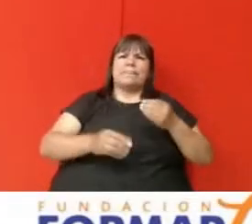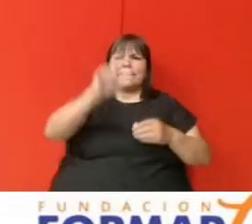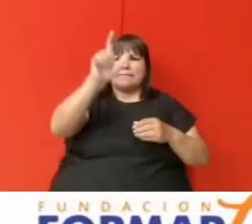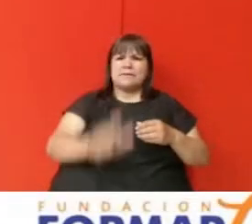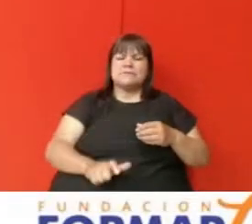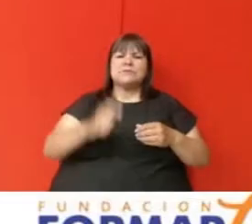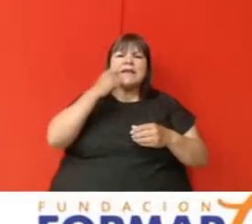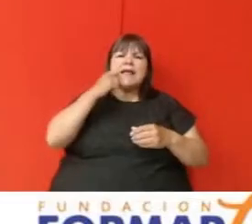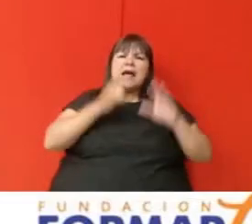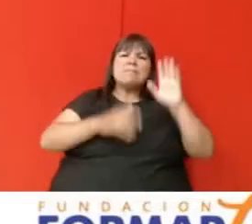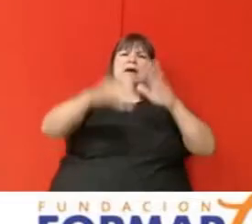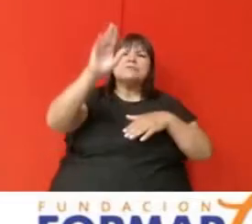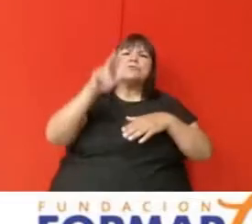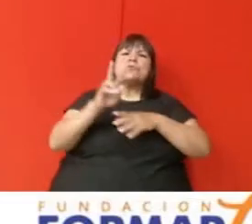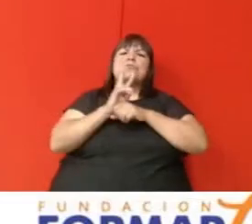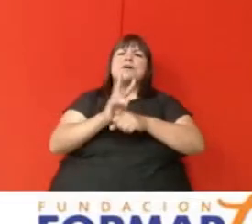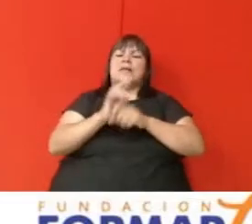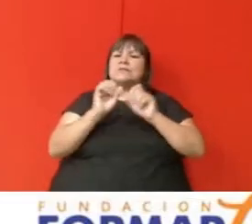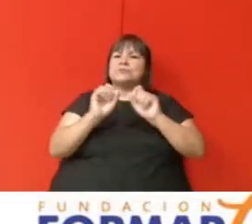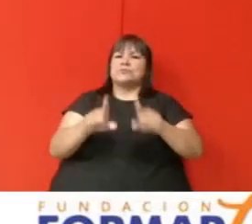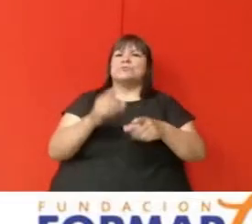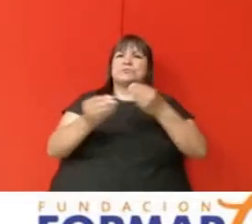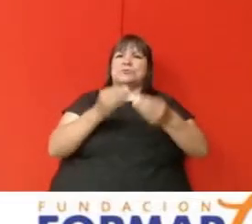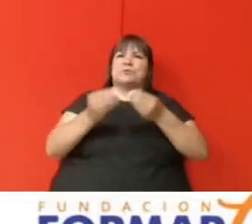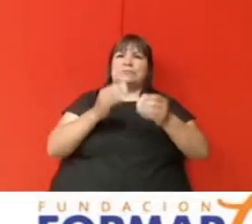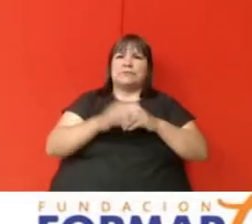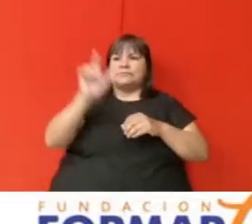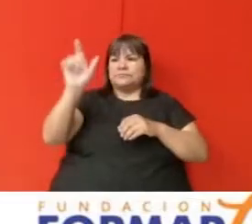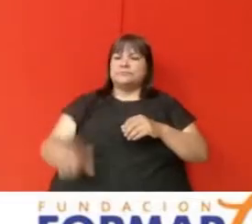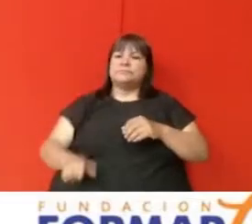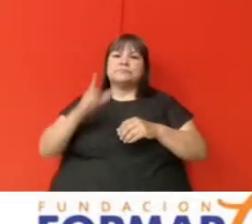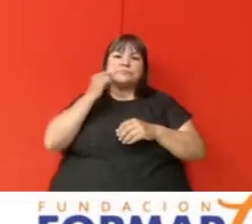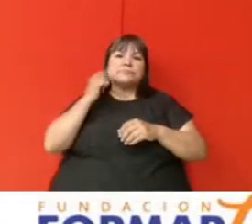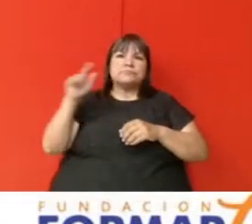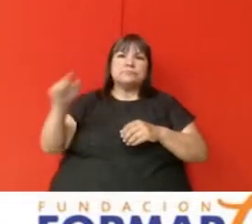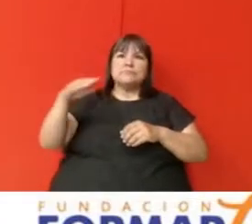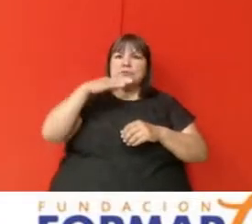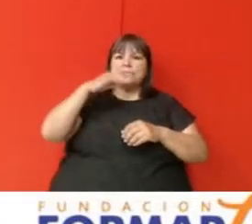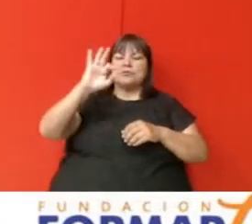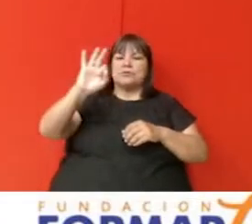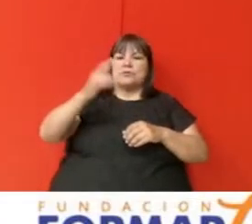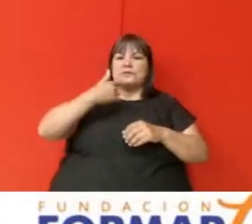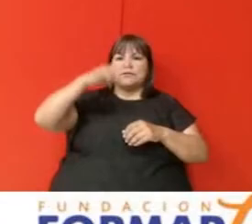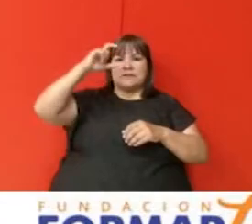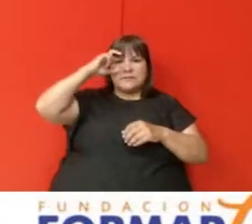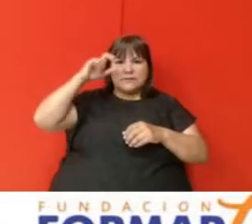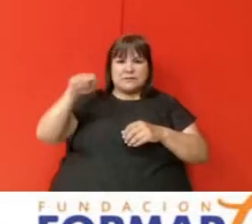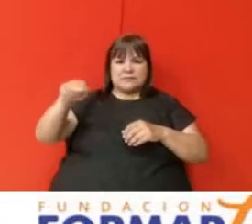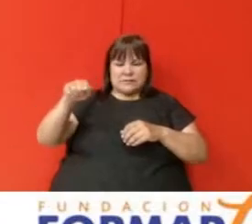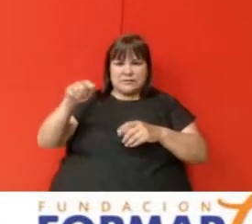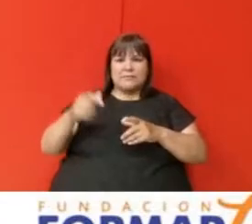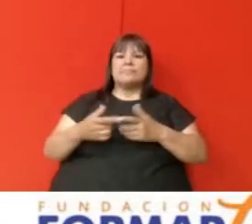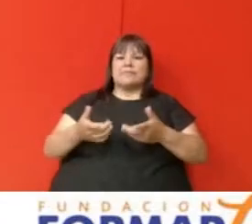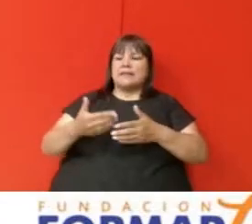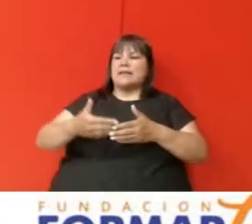mayores. Pensaba recién cuando hablaba José, yo cuidaba personas antes de ser enfermero